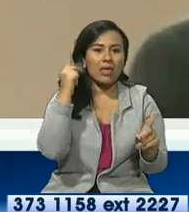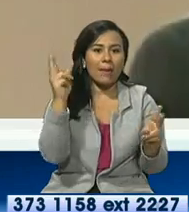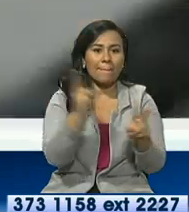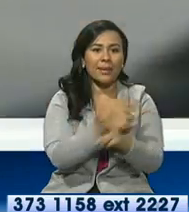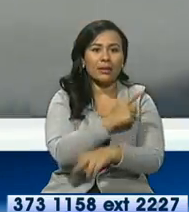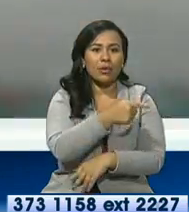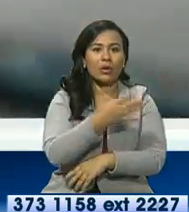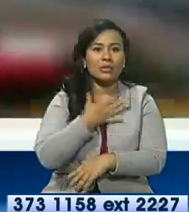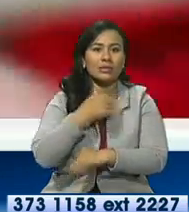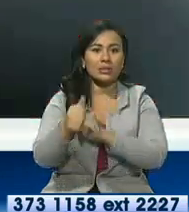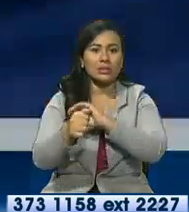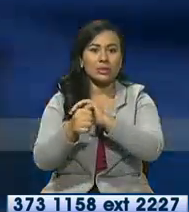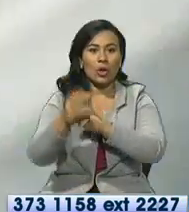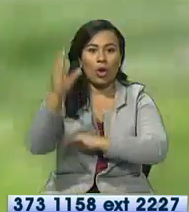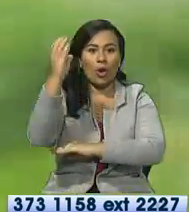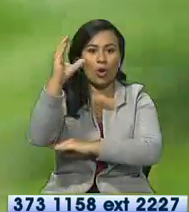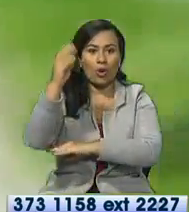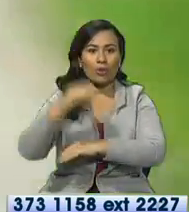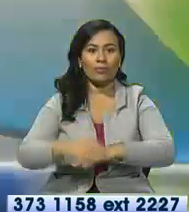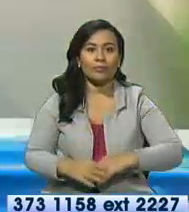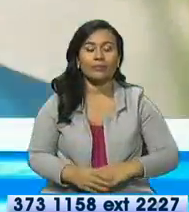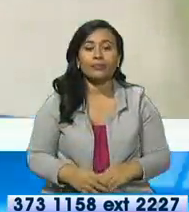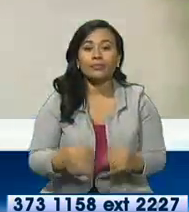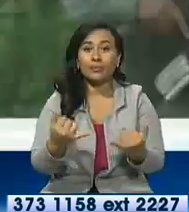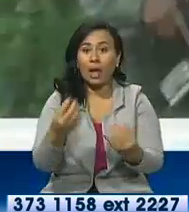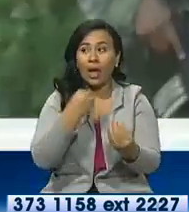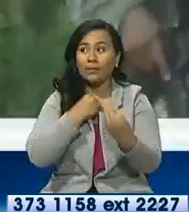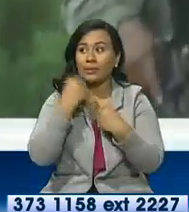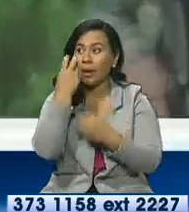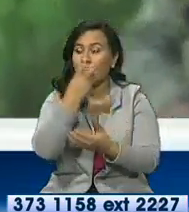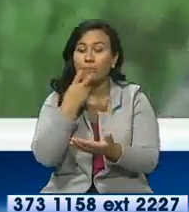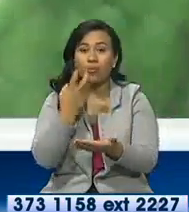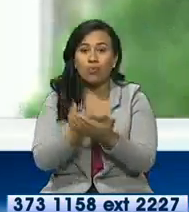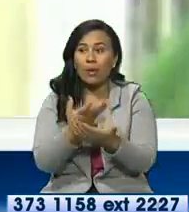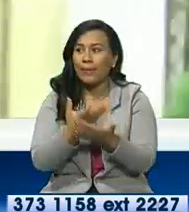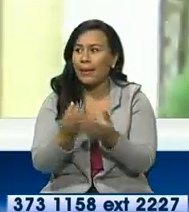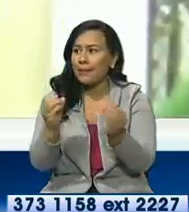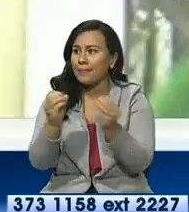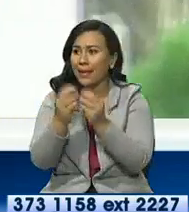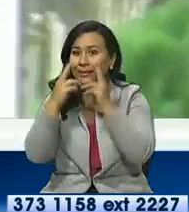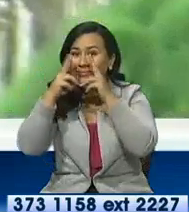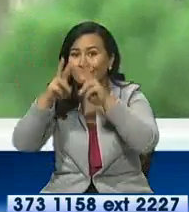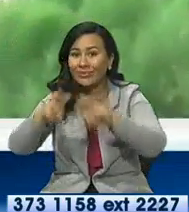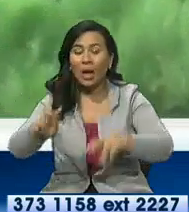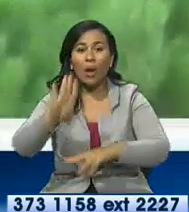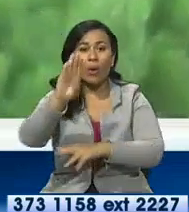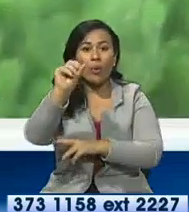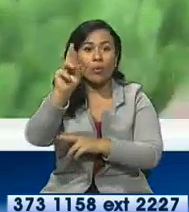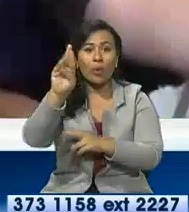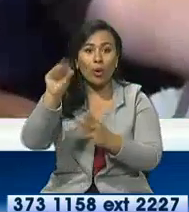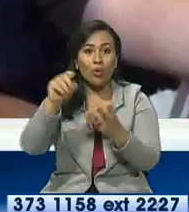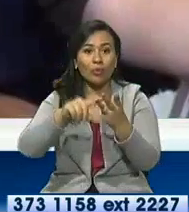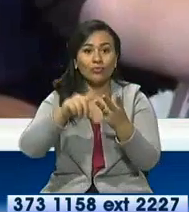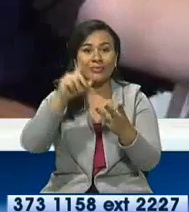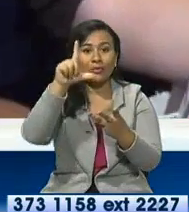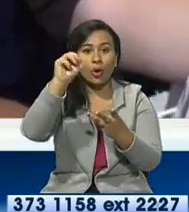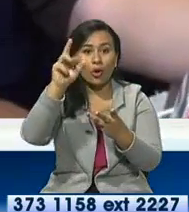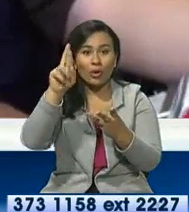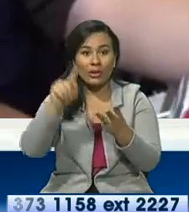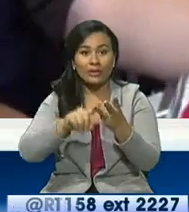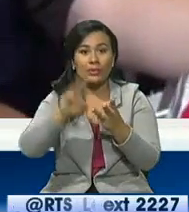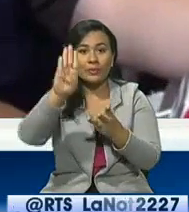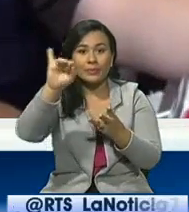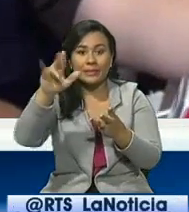Colombia. Habrían evidencias que los relacionan con los hechos violentos registrados en Borbón, San Lorenzo y Viche. Evidencias tenemos